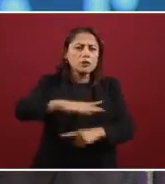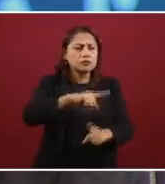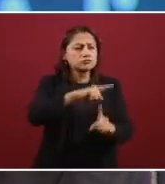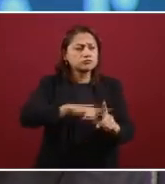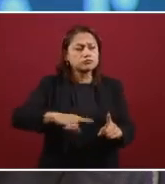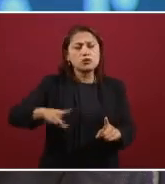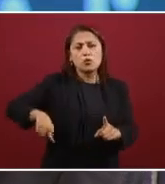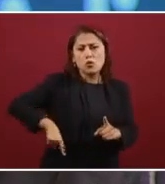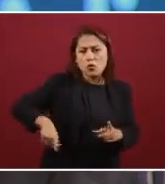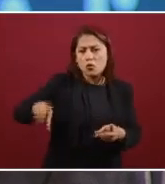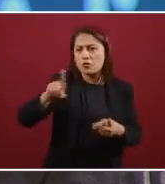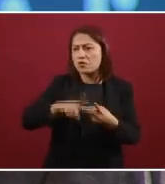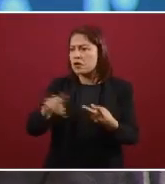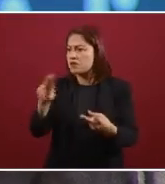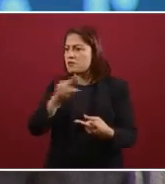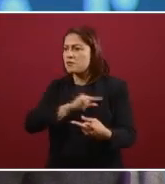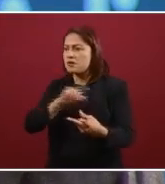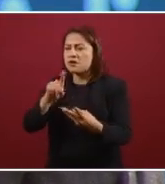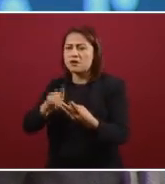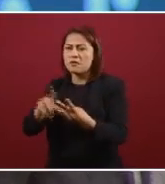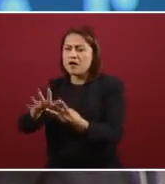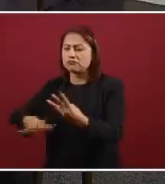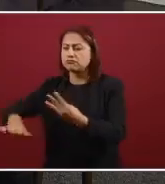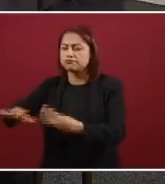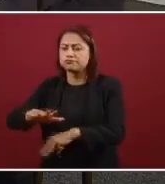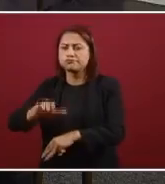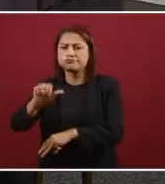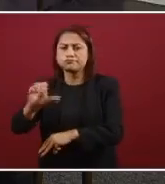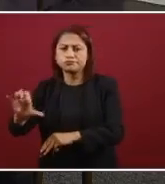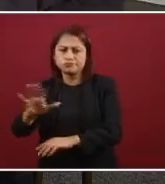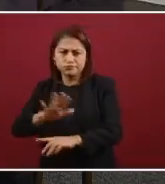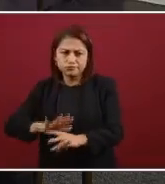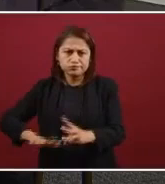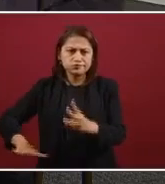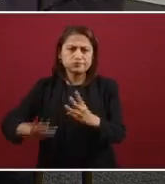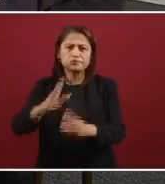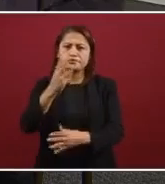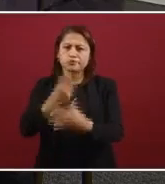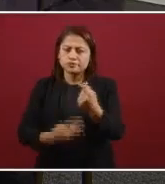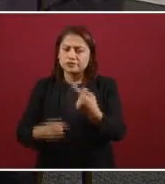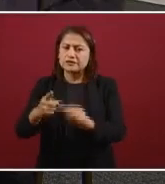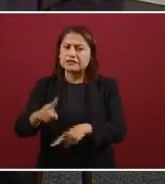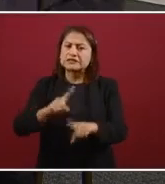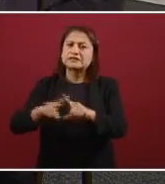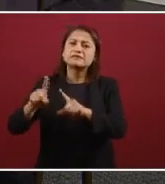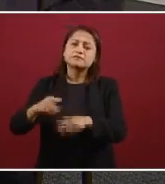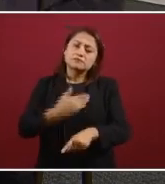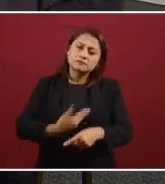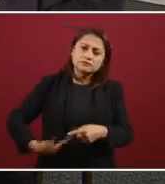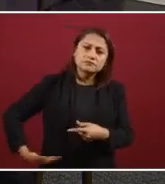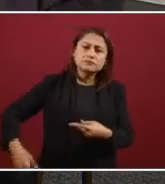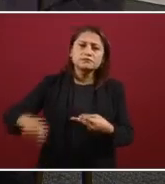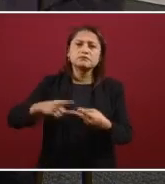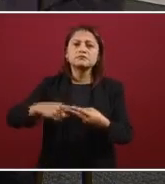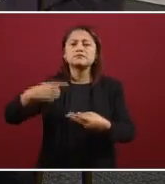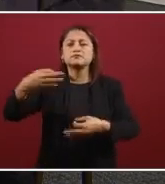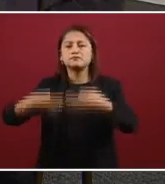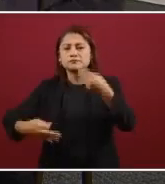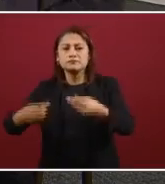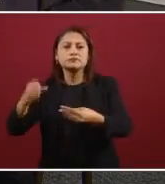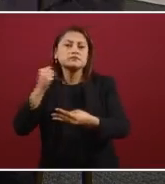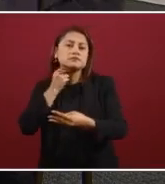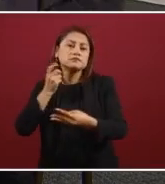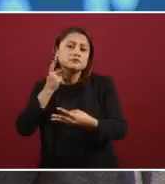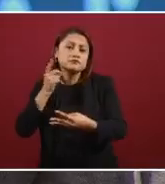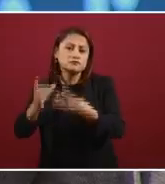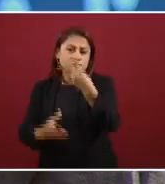de los tres órdenes de gobierno, federal, estatal, municipal, de los tres poderes de la Unión, ejecutivo, legislativo